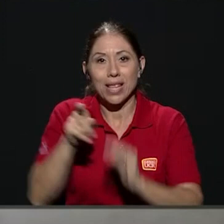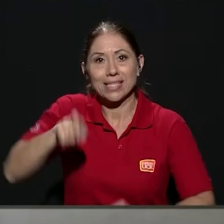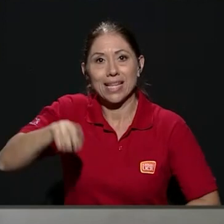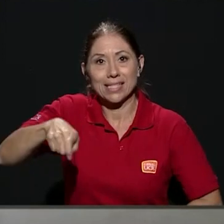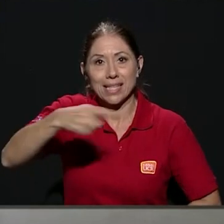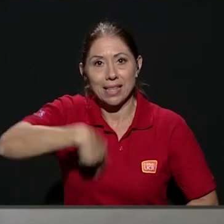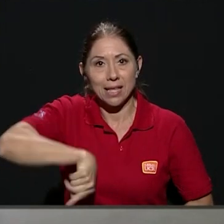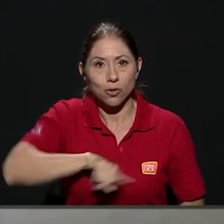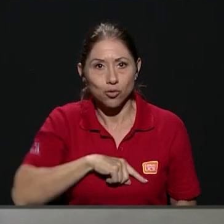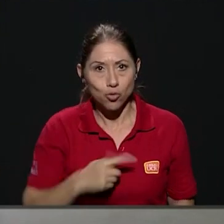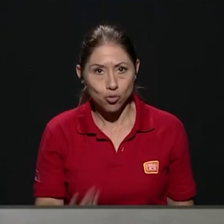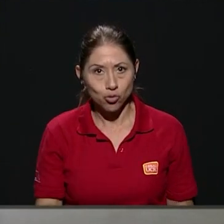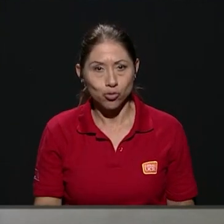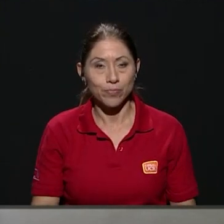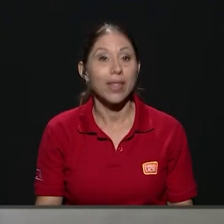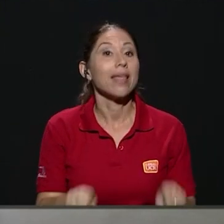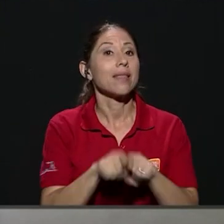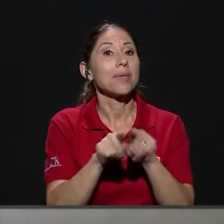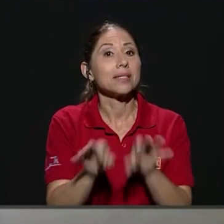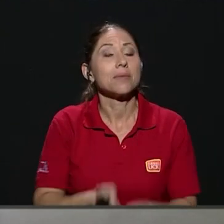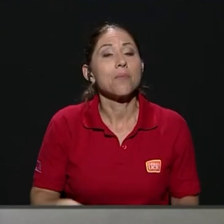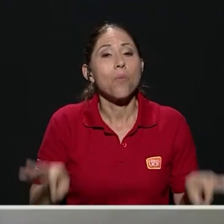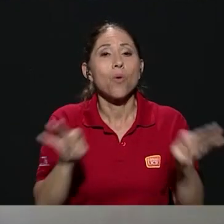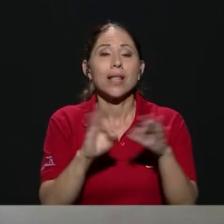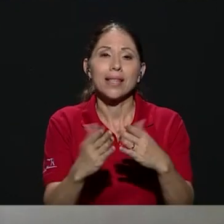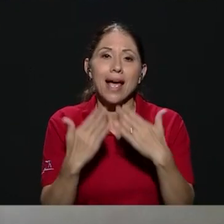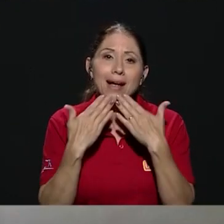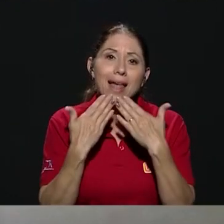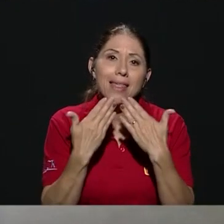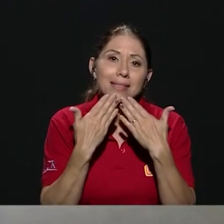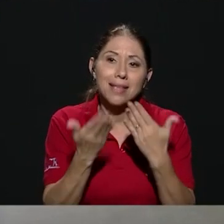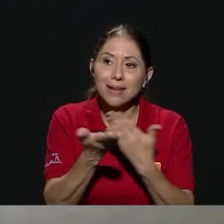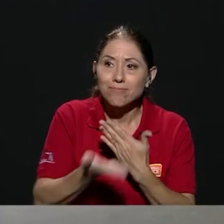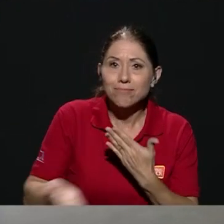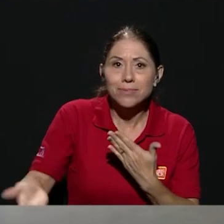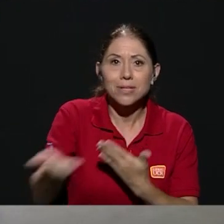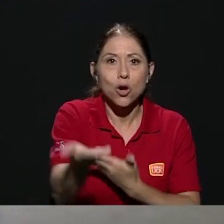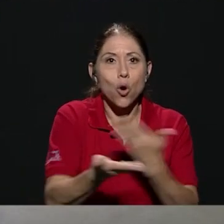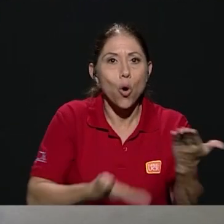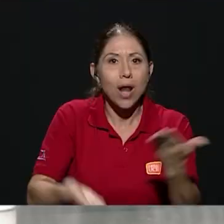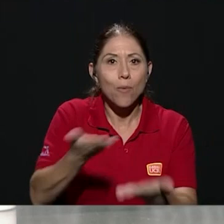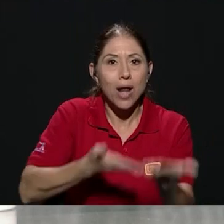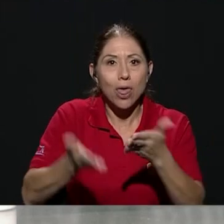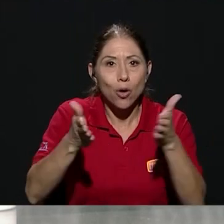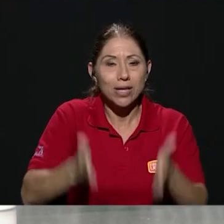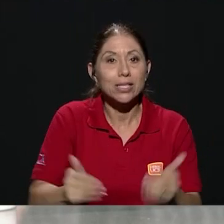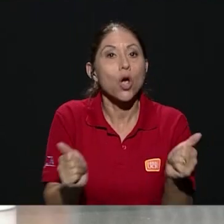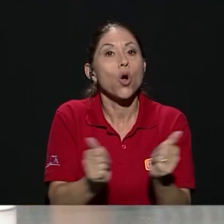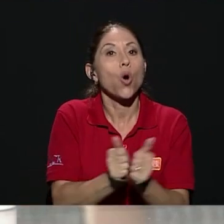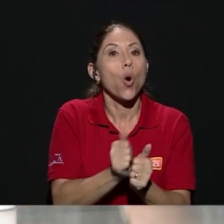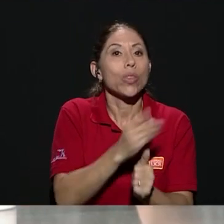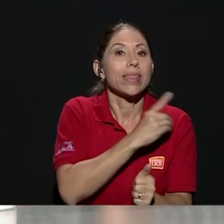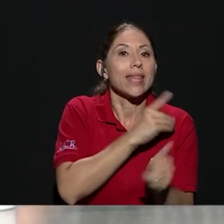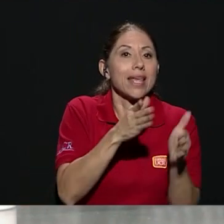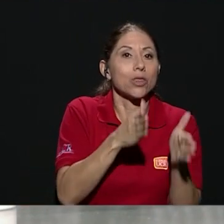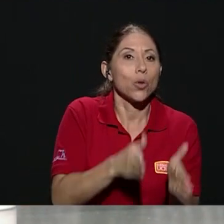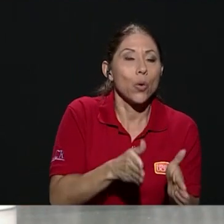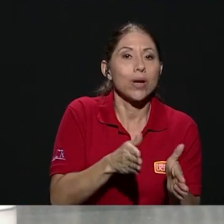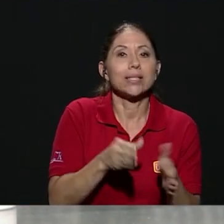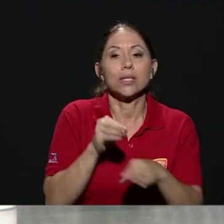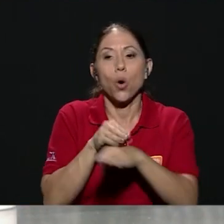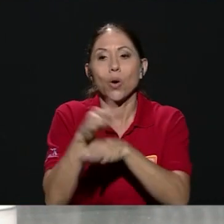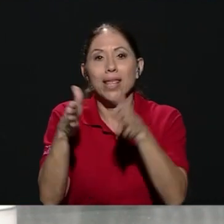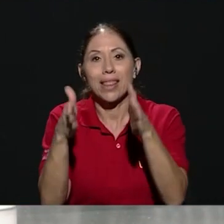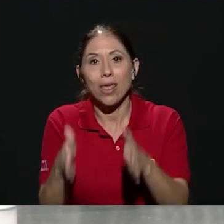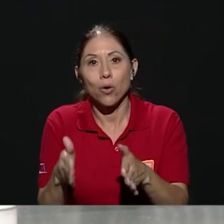Y es importante tal vez agradecer a esta red de colaboradores que tenemos ahora con los directores, orientadores, el trabajo en conjunto que